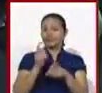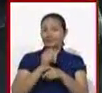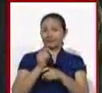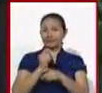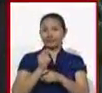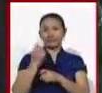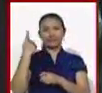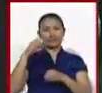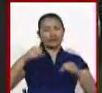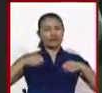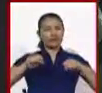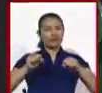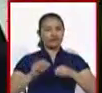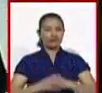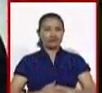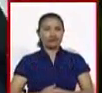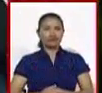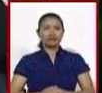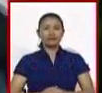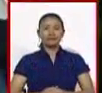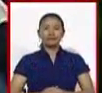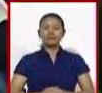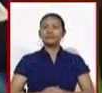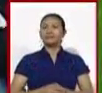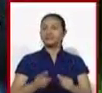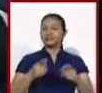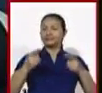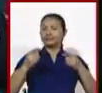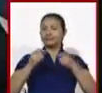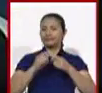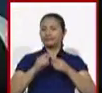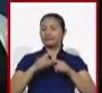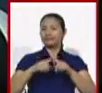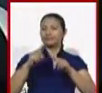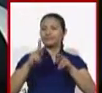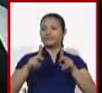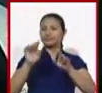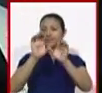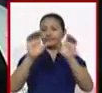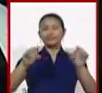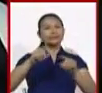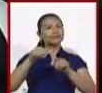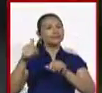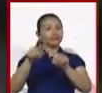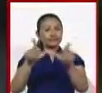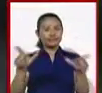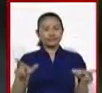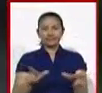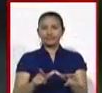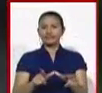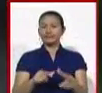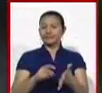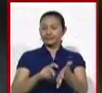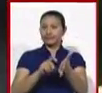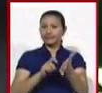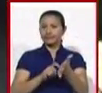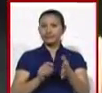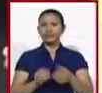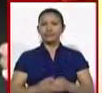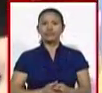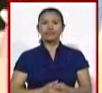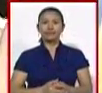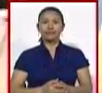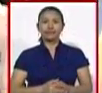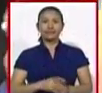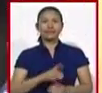técnica para sus motocicletas. Principalmente los transportistas del municipio de Cotoca, así como los demás municipios, estamos exigiendo que